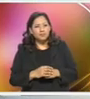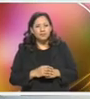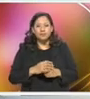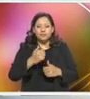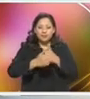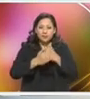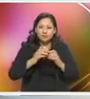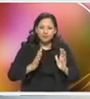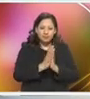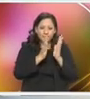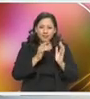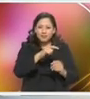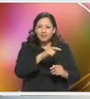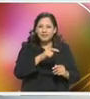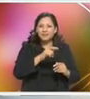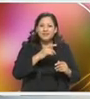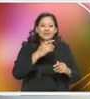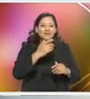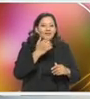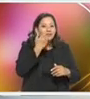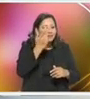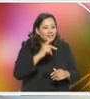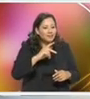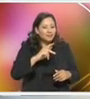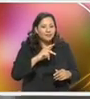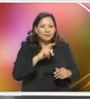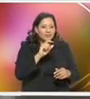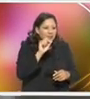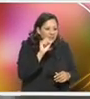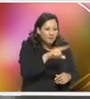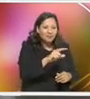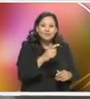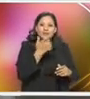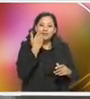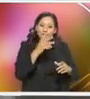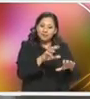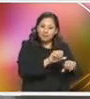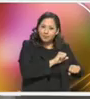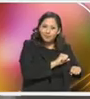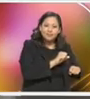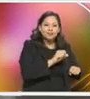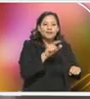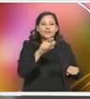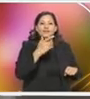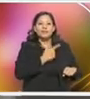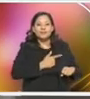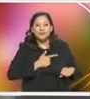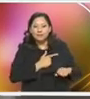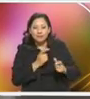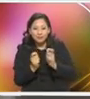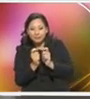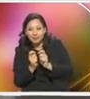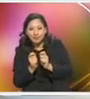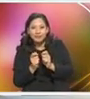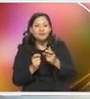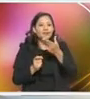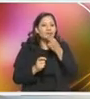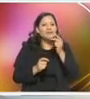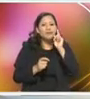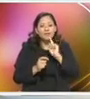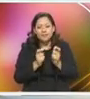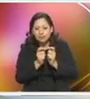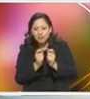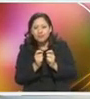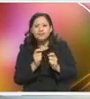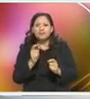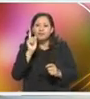por los mismos intereses. Sí. O sea, que de pronto no sé, le gusta el Xbox al hermanito y a la hermanita, pues prefiere jugar con